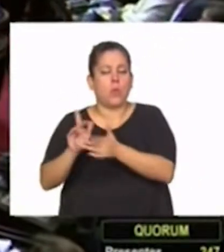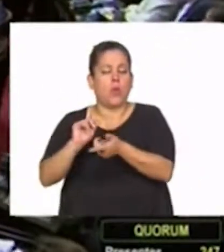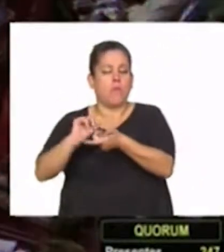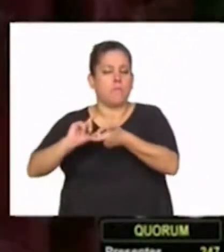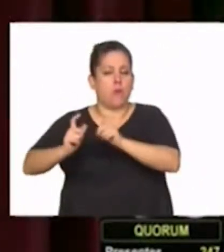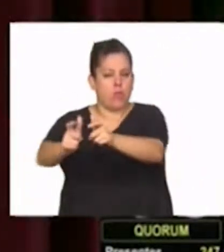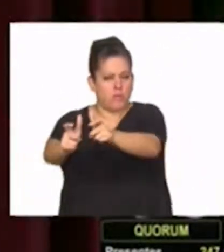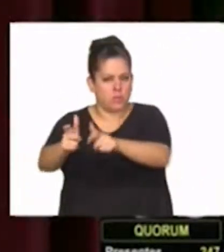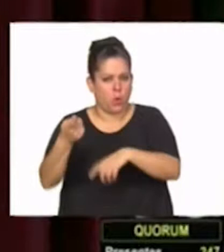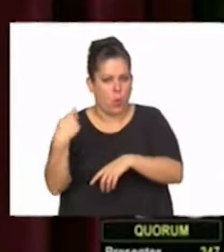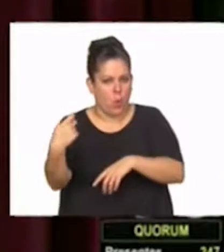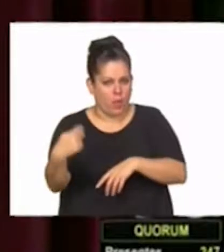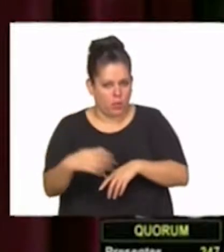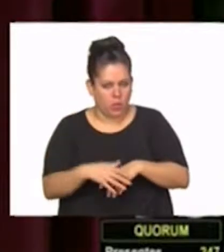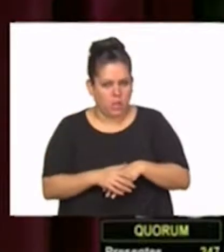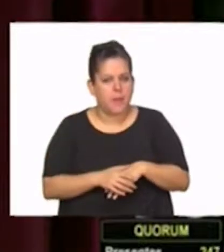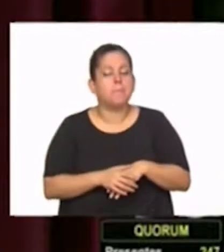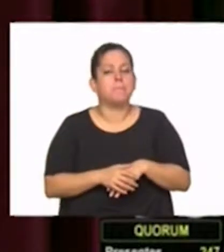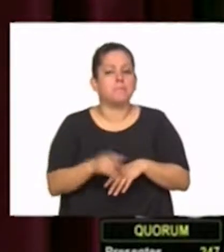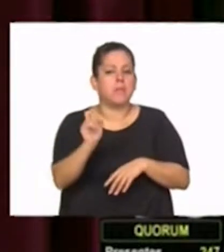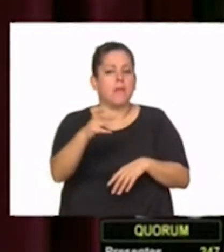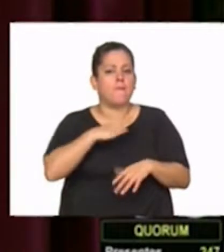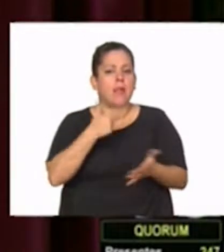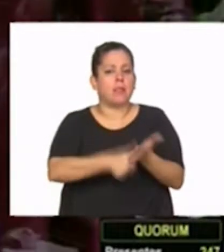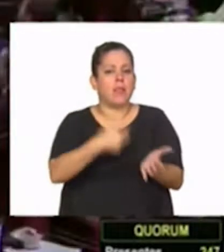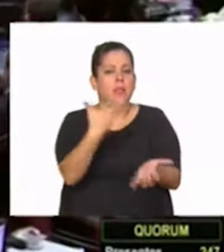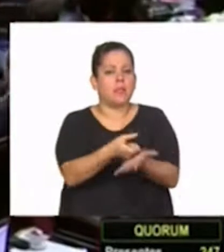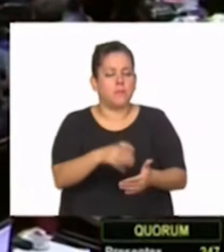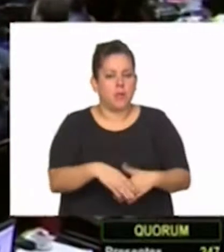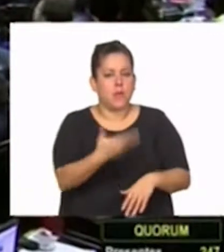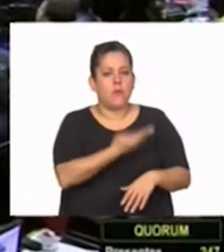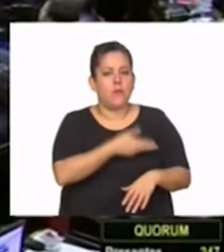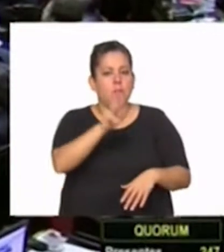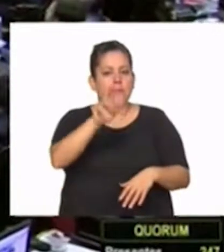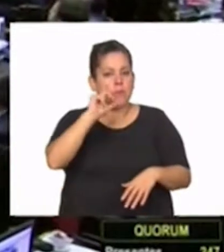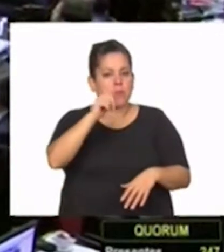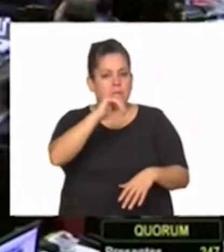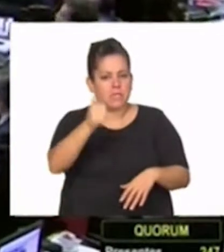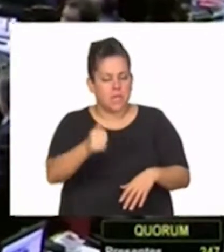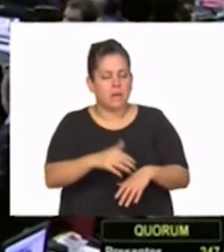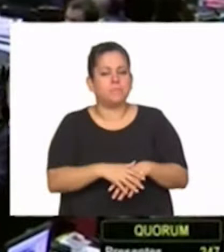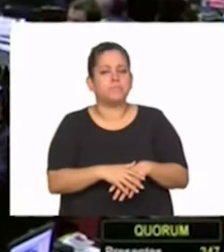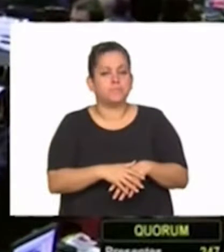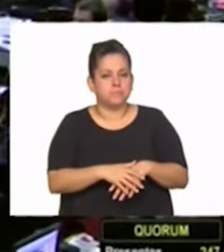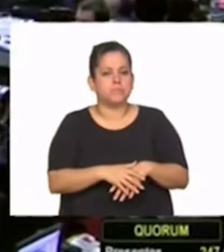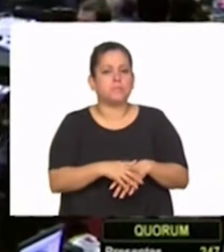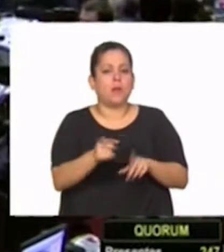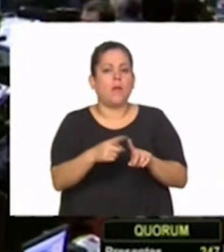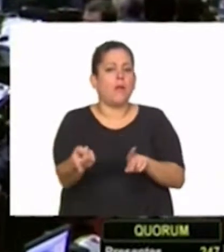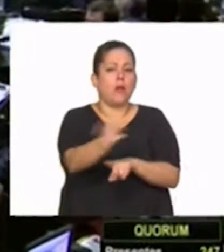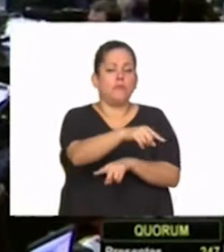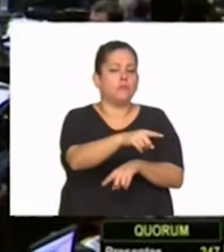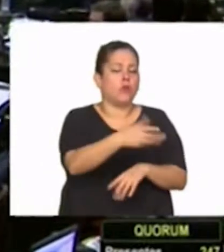reforma previsional impulsada por Mauricio Macri. El desenlace llegó después de 10 horas de debate envuelto por imágenes